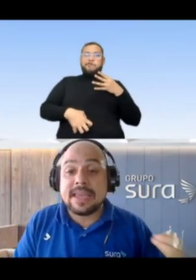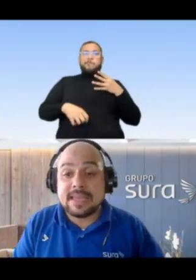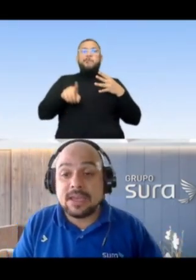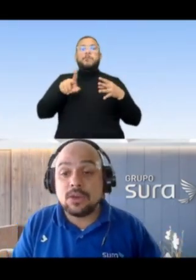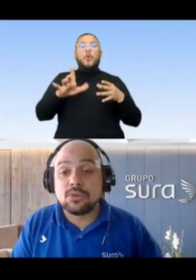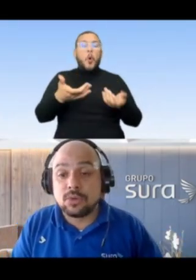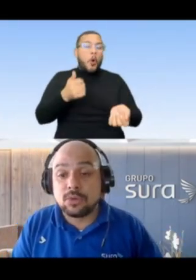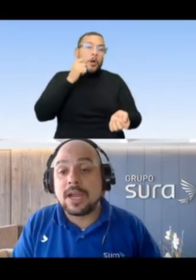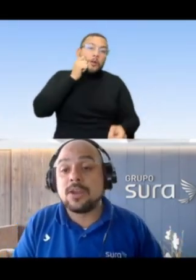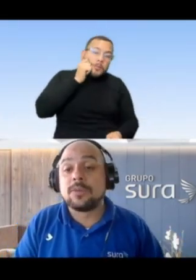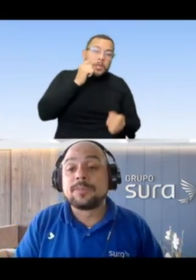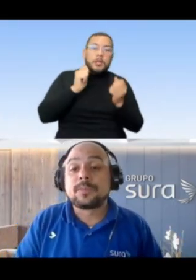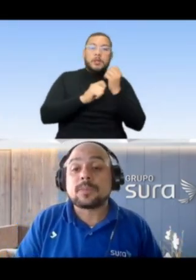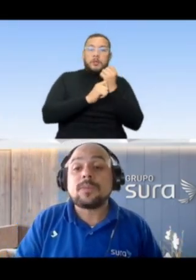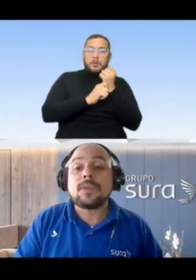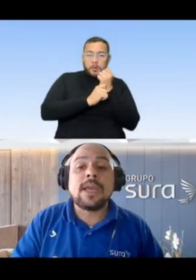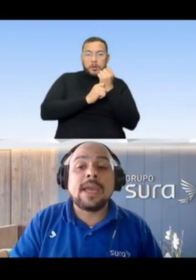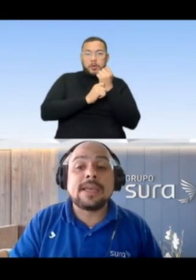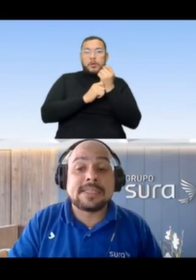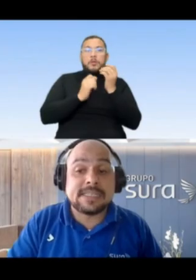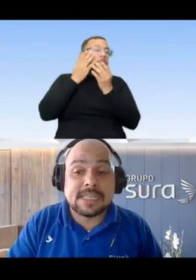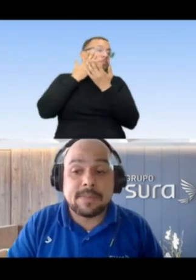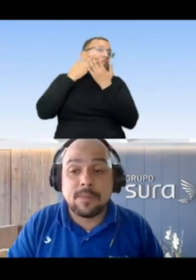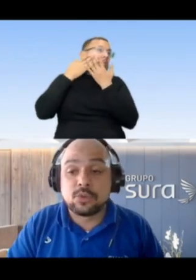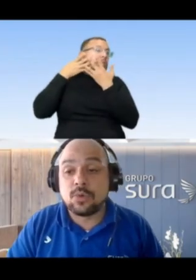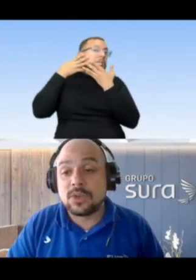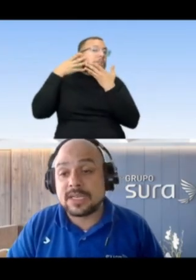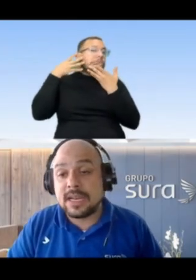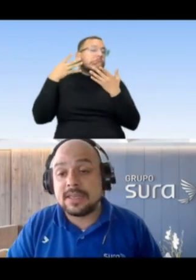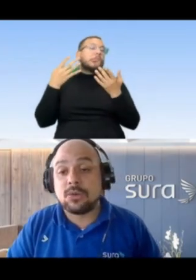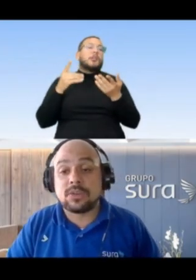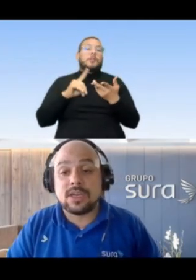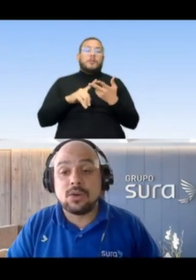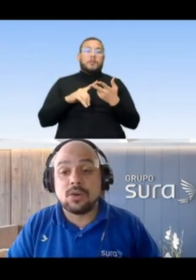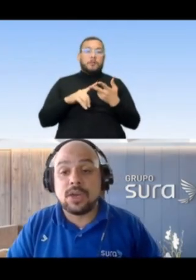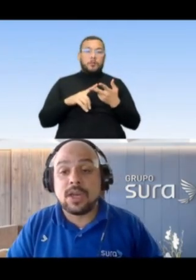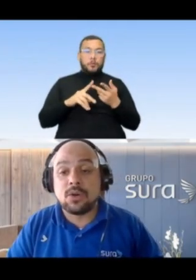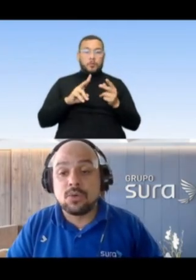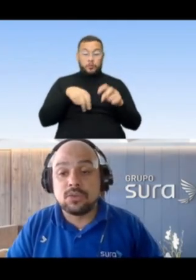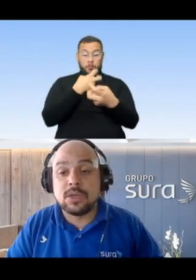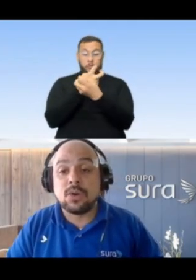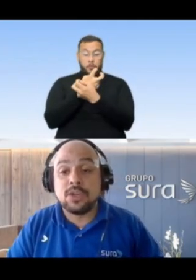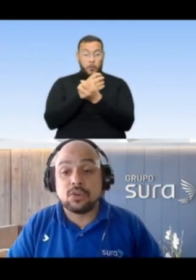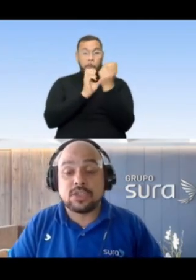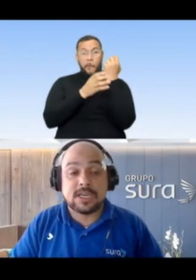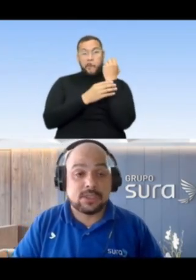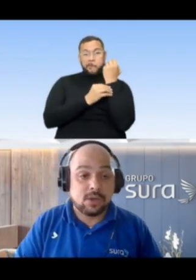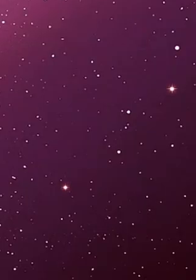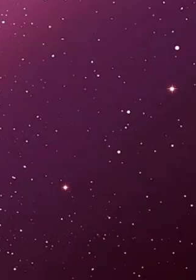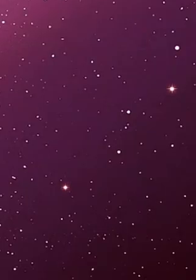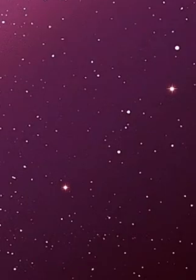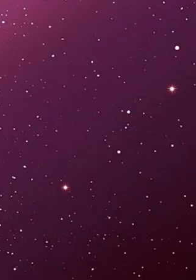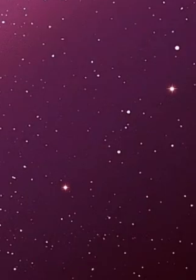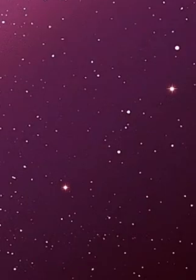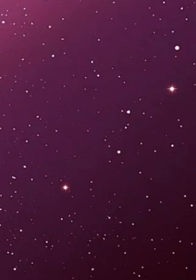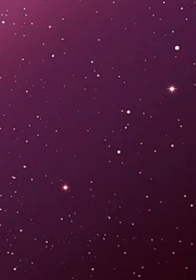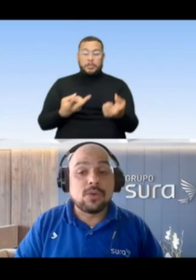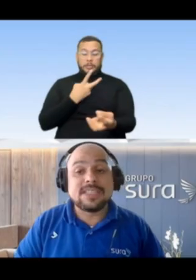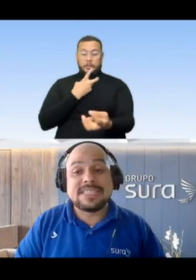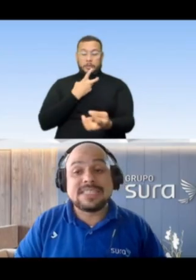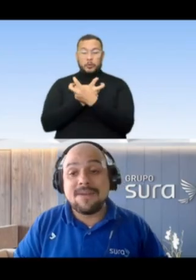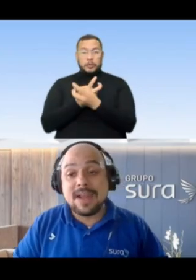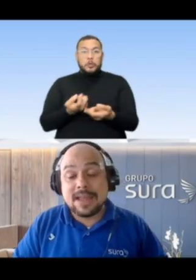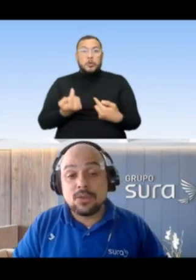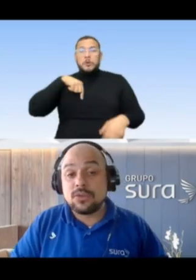la piel, tejido subcutáneo, sistema musculoesquelético, tejido conjuntivo, intoxicaciones.